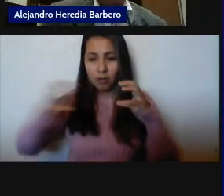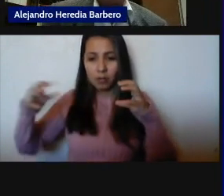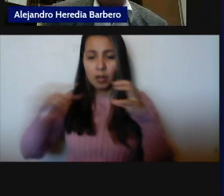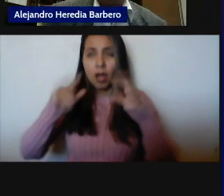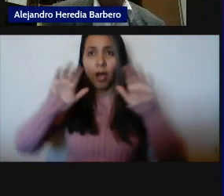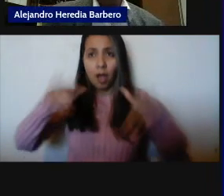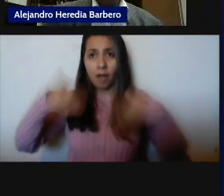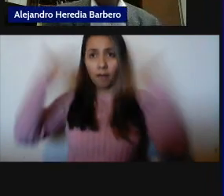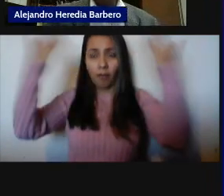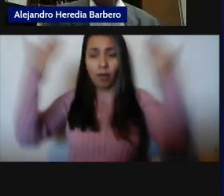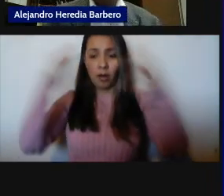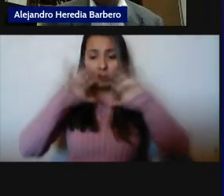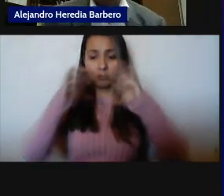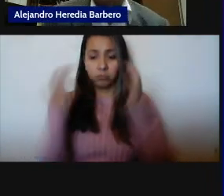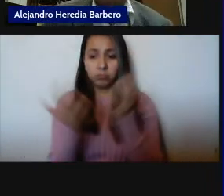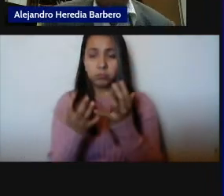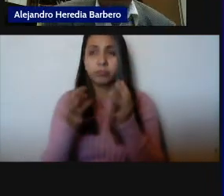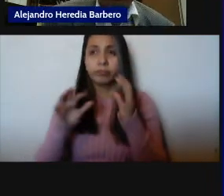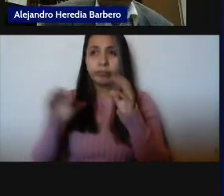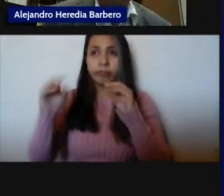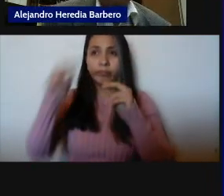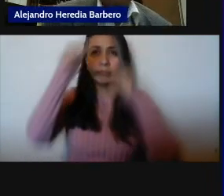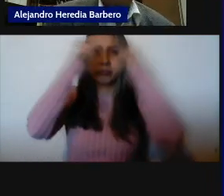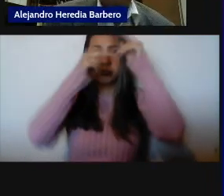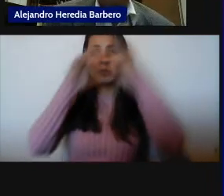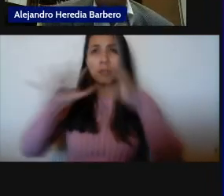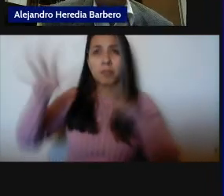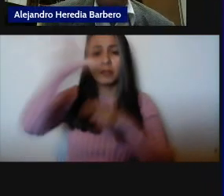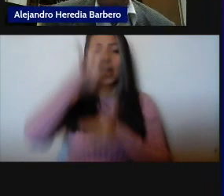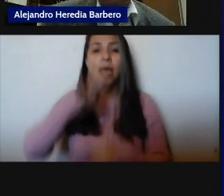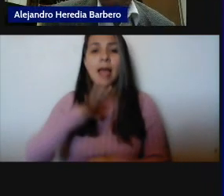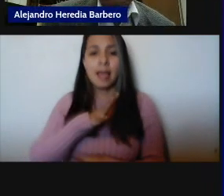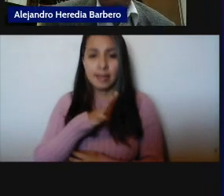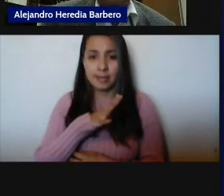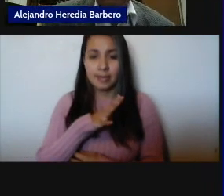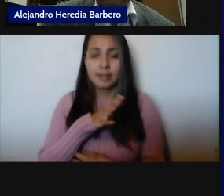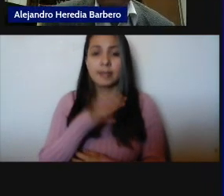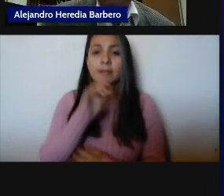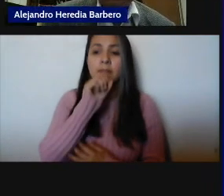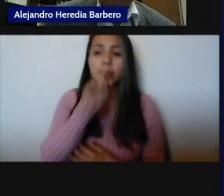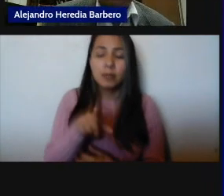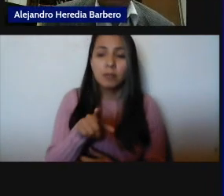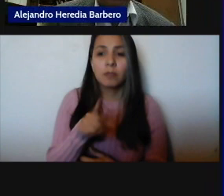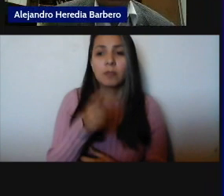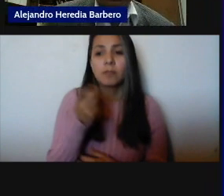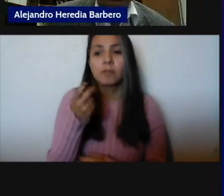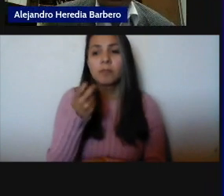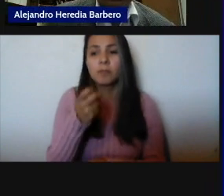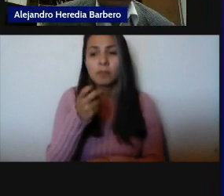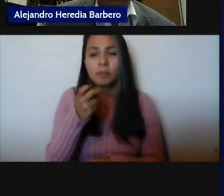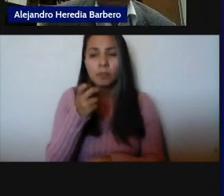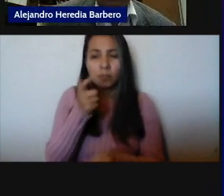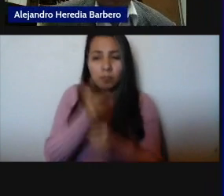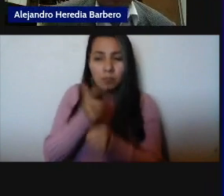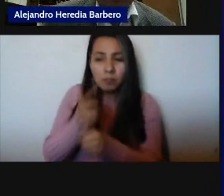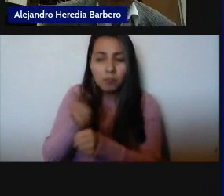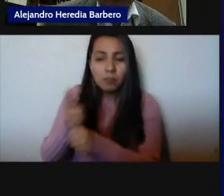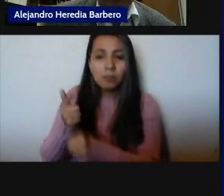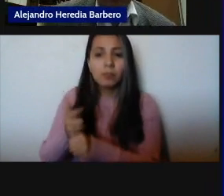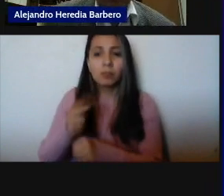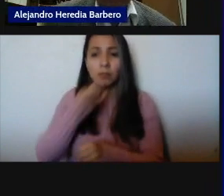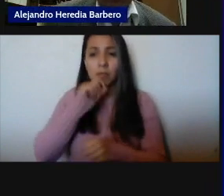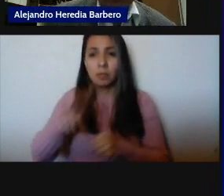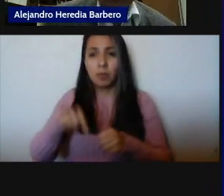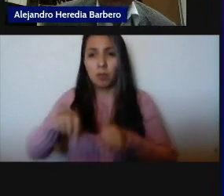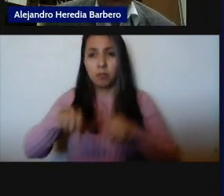en el medio interestelar y, bueno, tienen que ver justamente con la interacción con las diferentes radiaciones que tenemos en